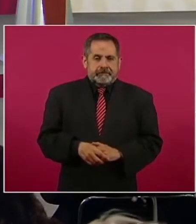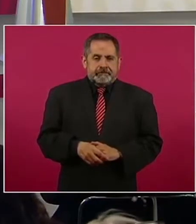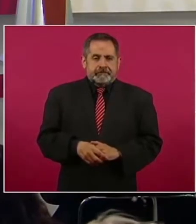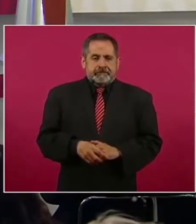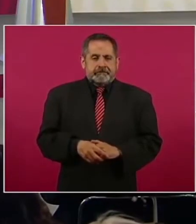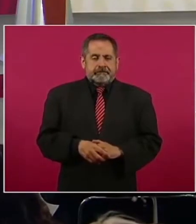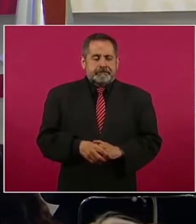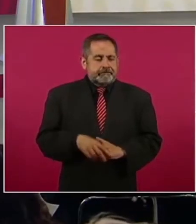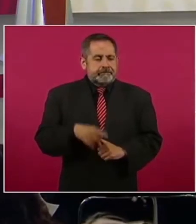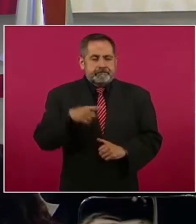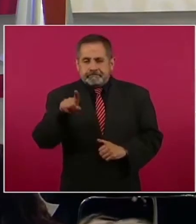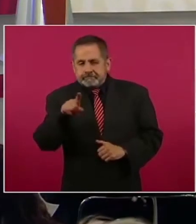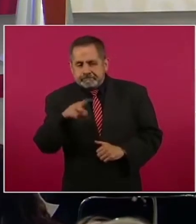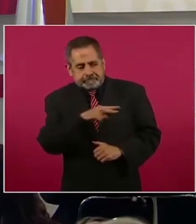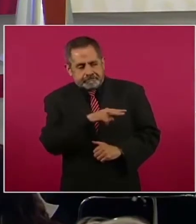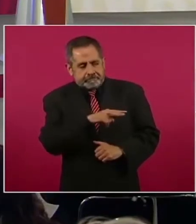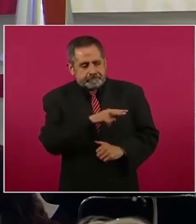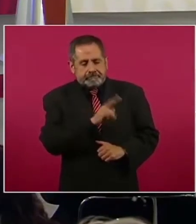Es entendible,